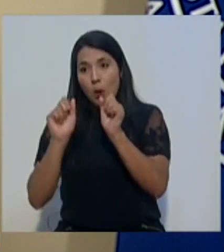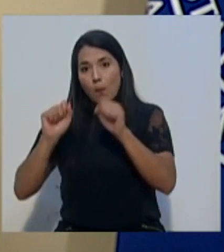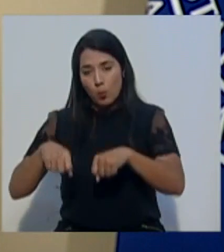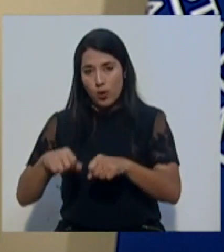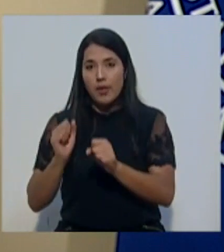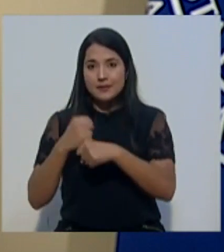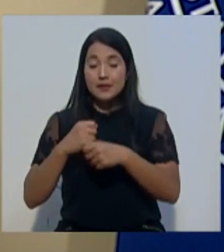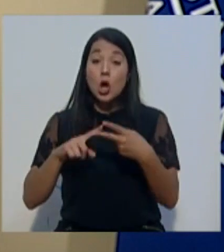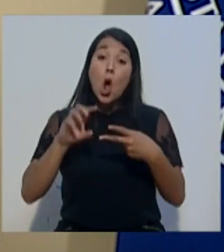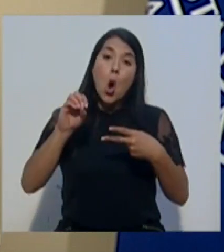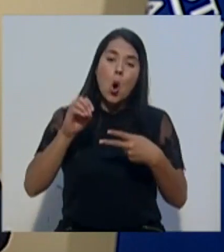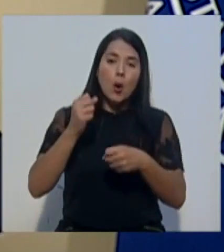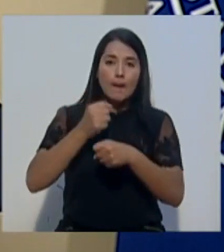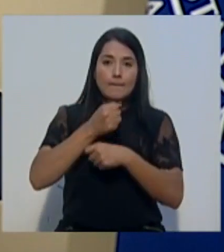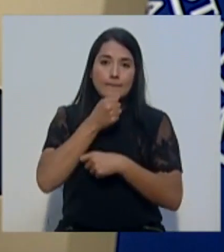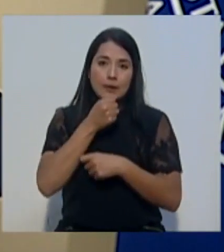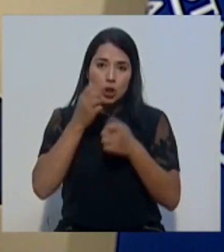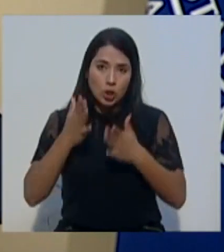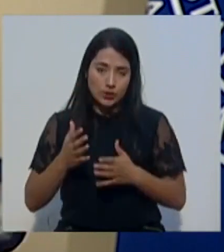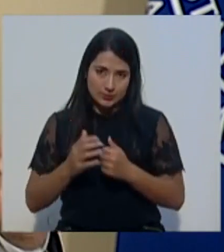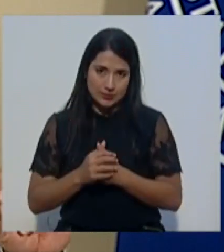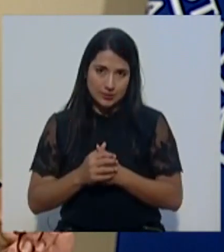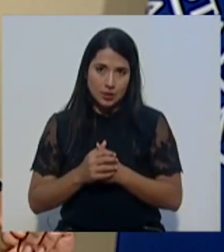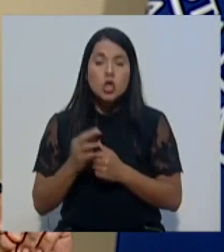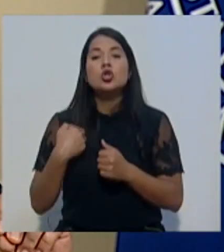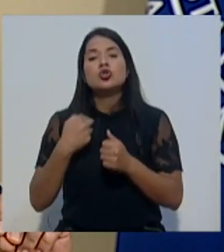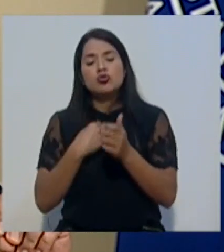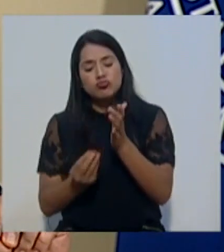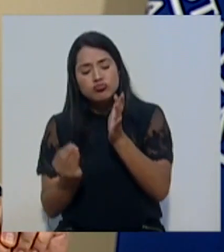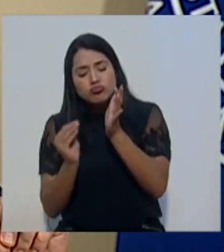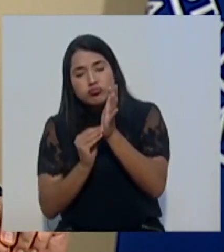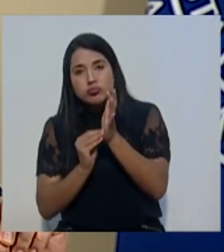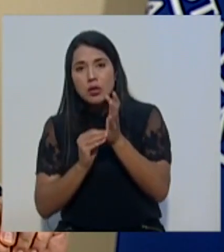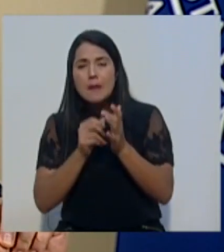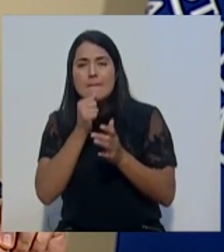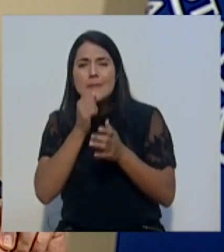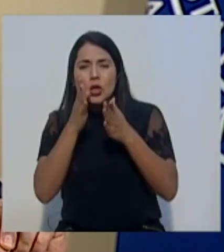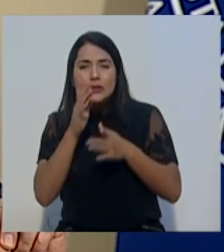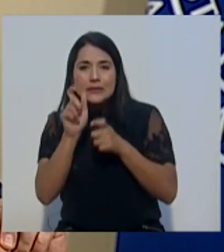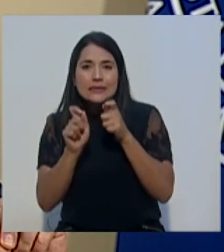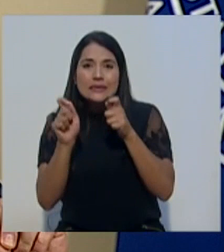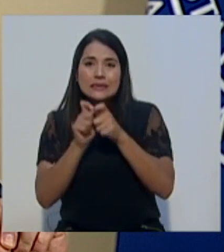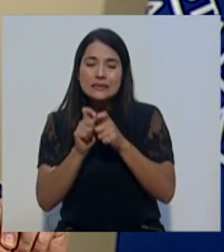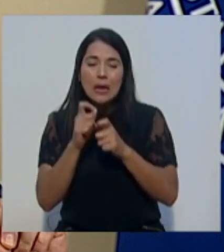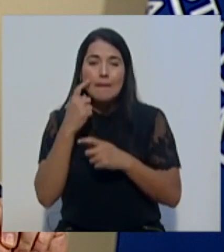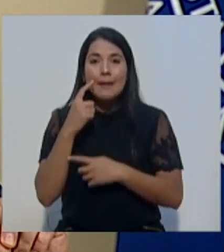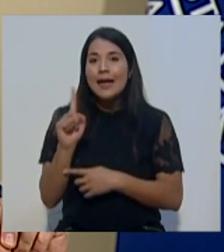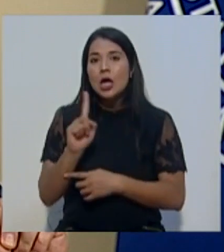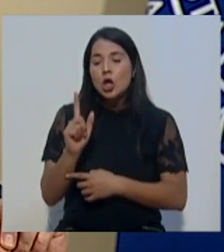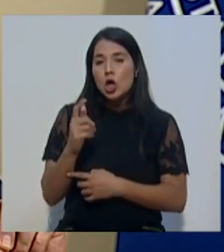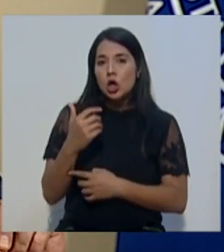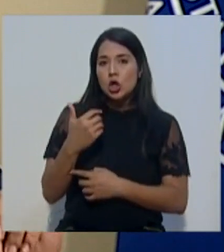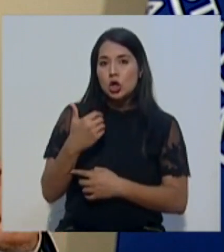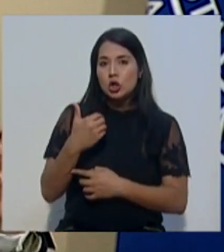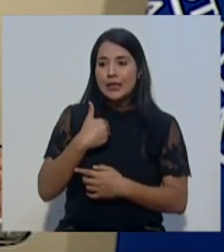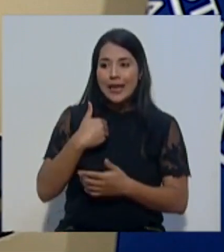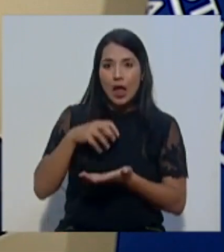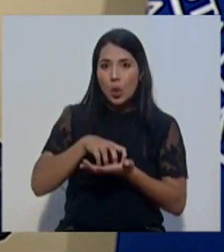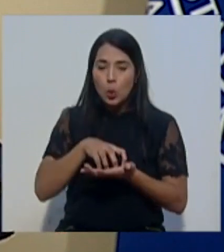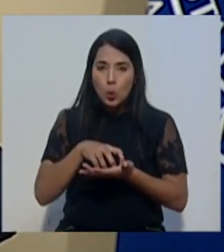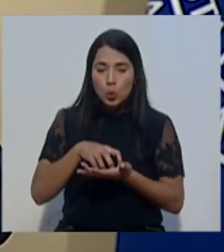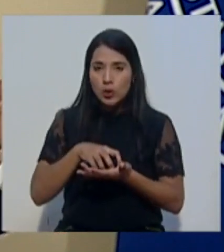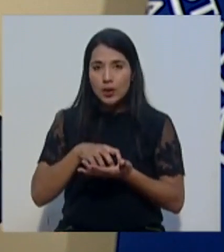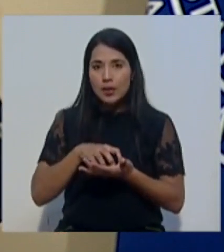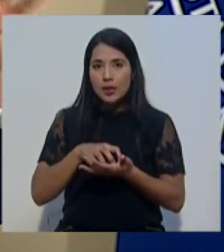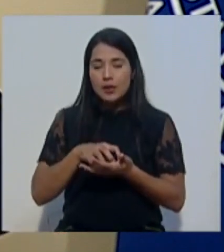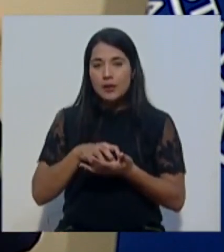trabajo de la prensa. El trabajo de la prensa se puso explícitamente para que no para que no se limitara y para que no quedara una duda